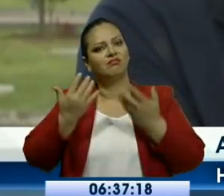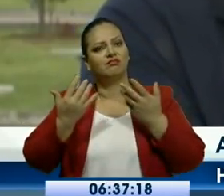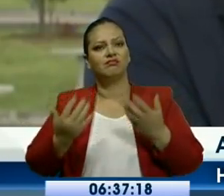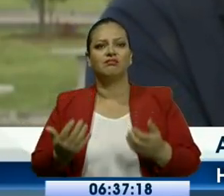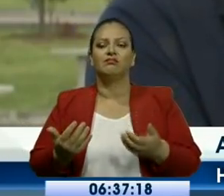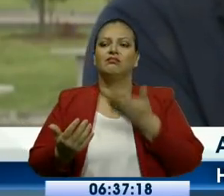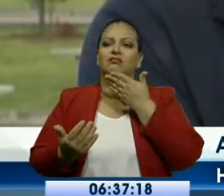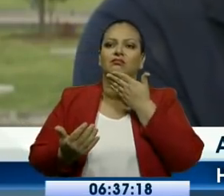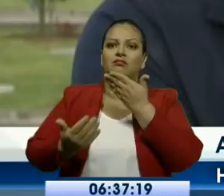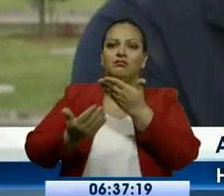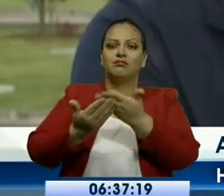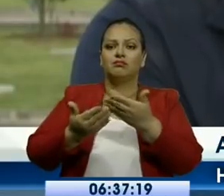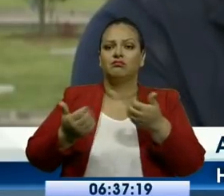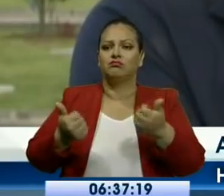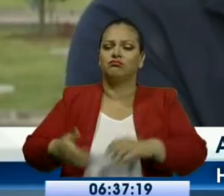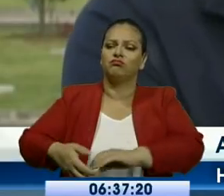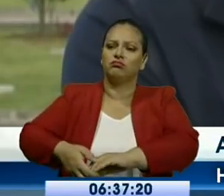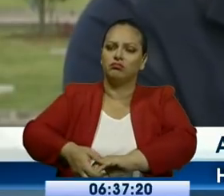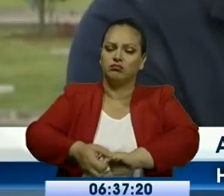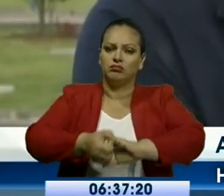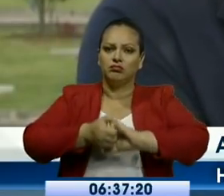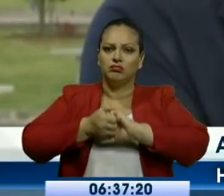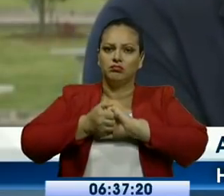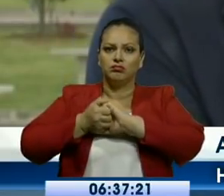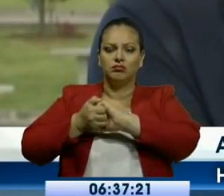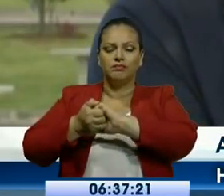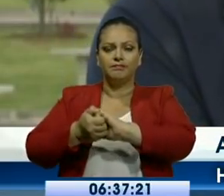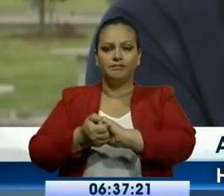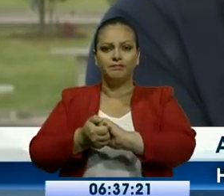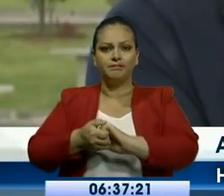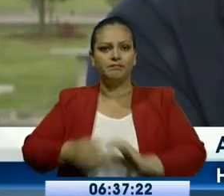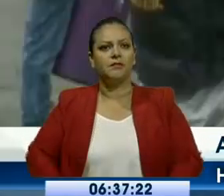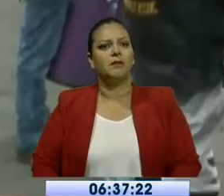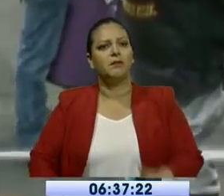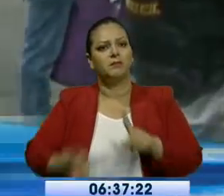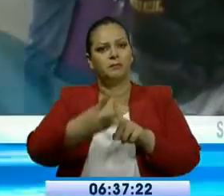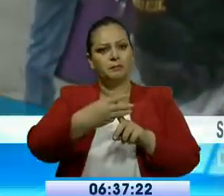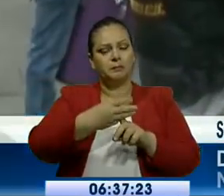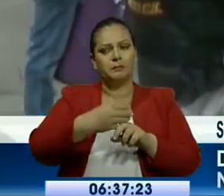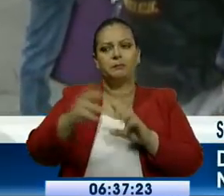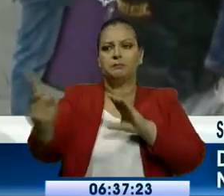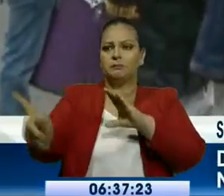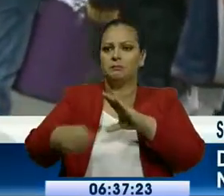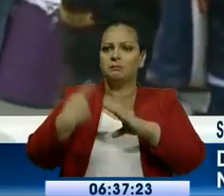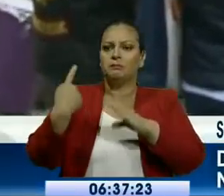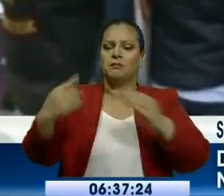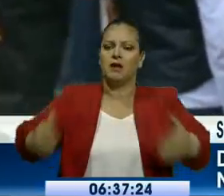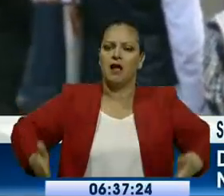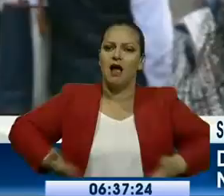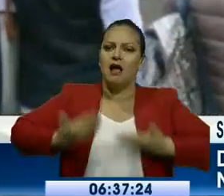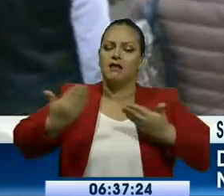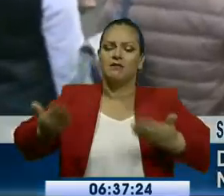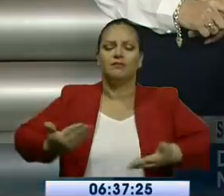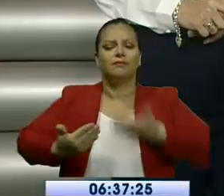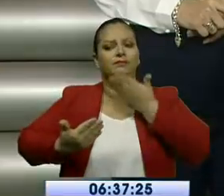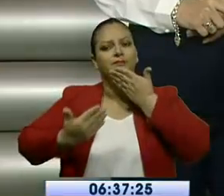se está solidarizando poco a poco también por medio de las redes. Informó Carolina Basante.